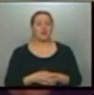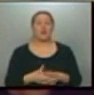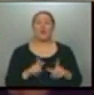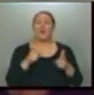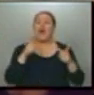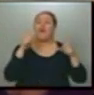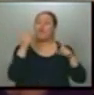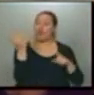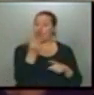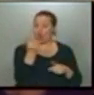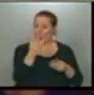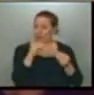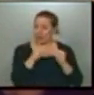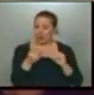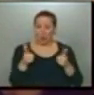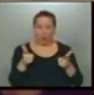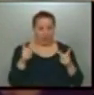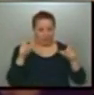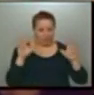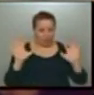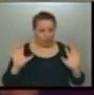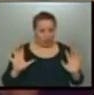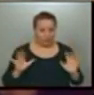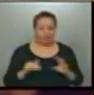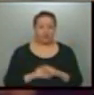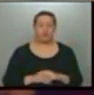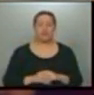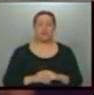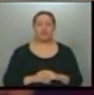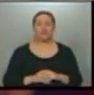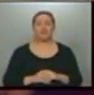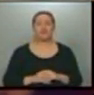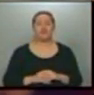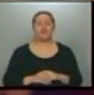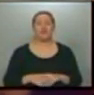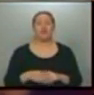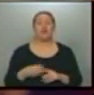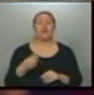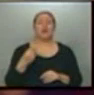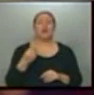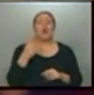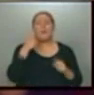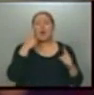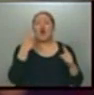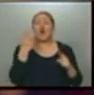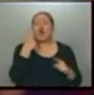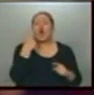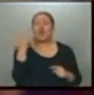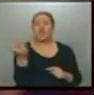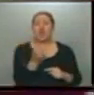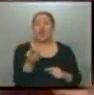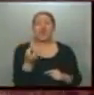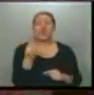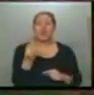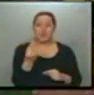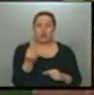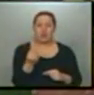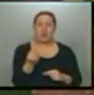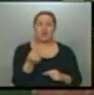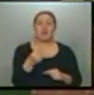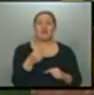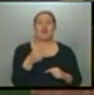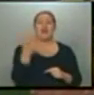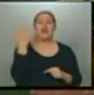fotos de ellos. No hay fotos de ellos juntos. A ver, dato. ¿De dónde se conocen Nazareno Caseros y Lali Espósito? El día